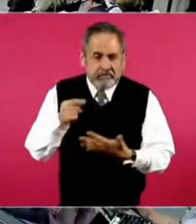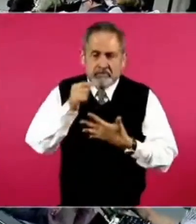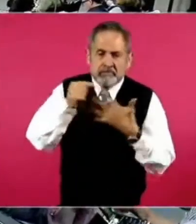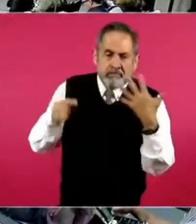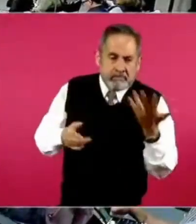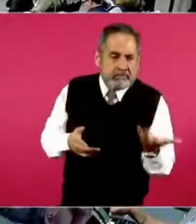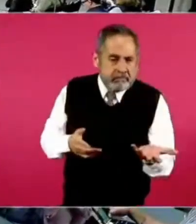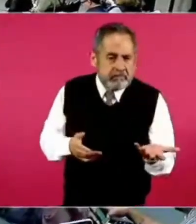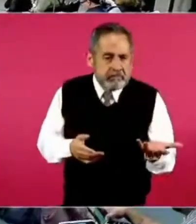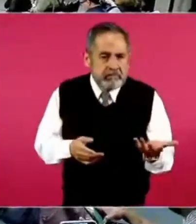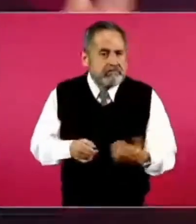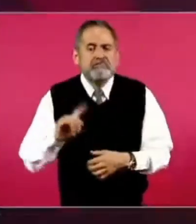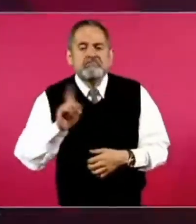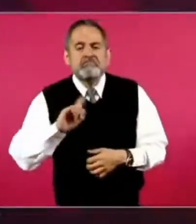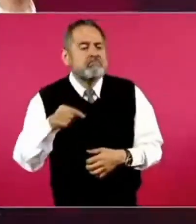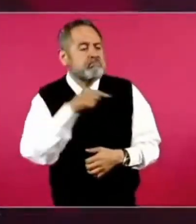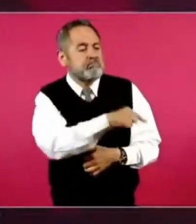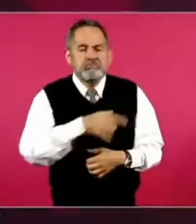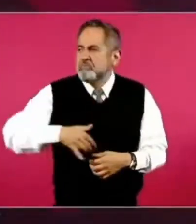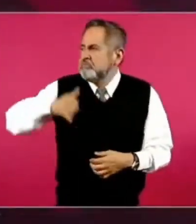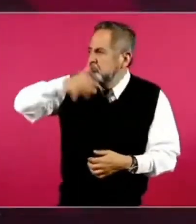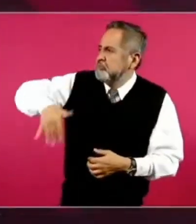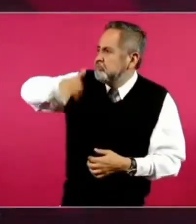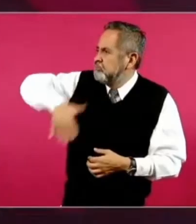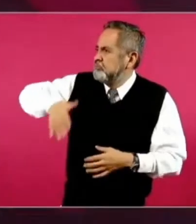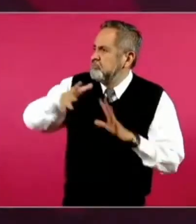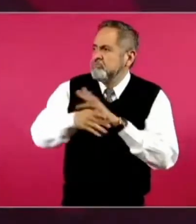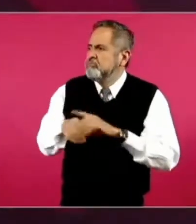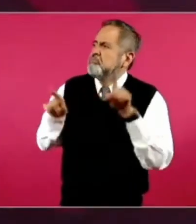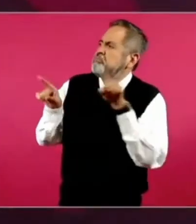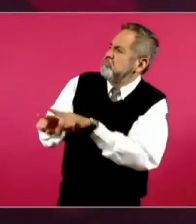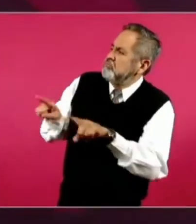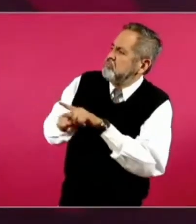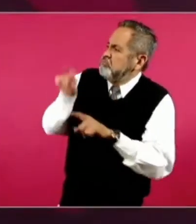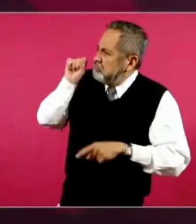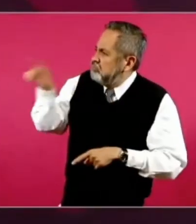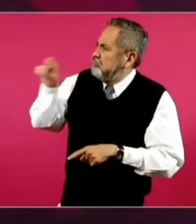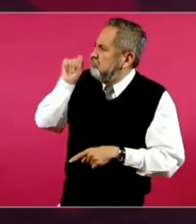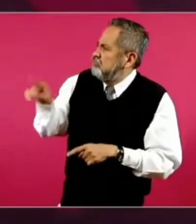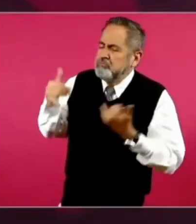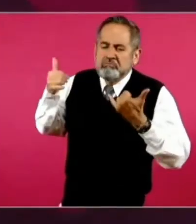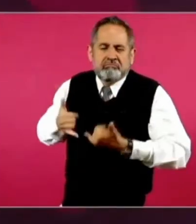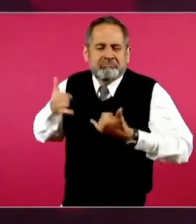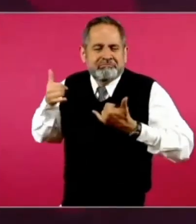En vez de eso, no, es lo mismo